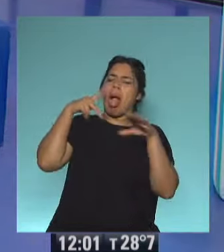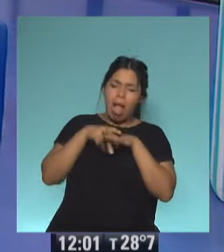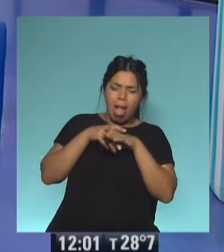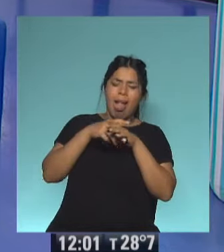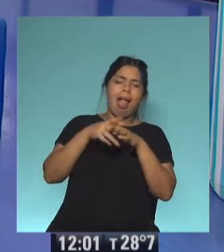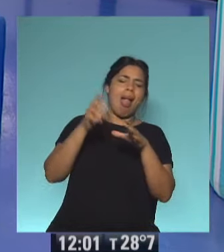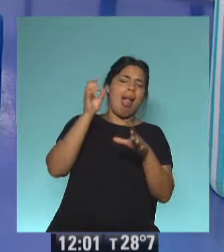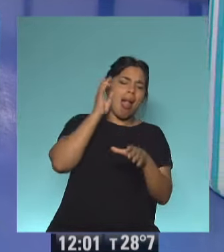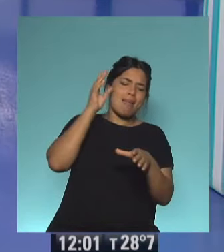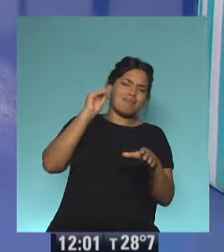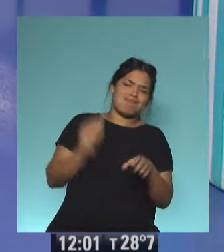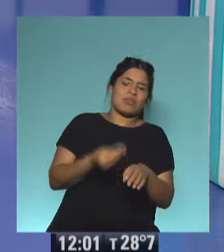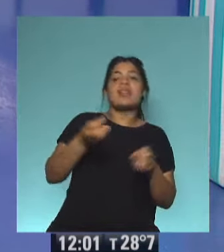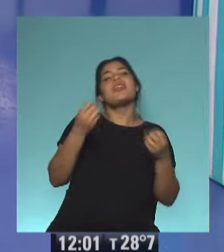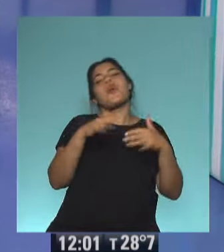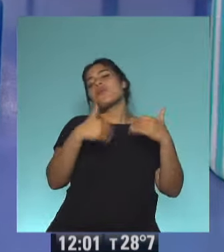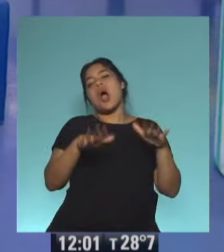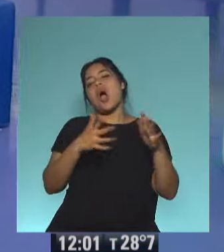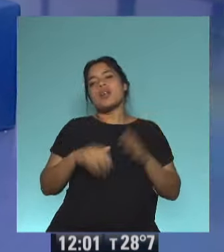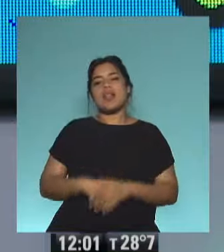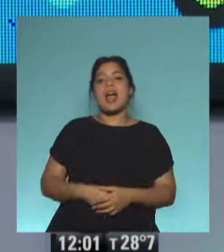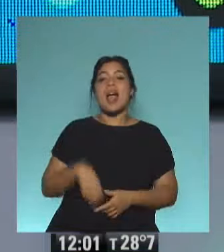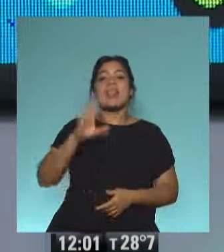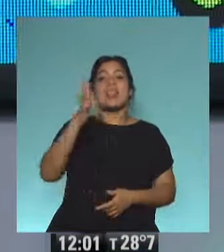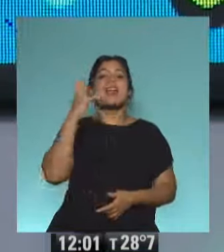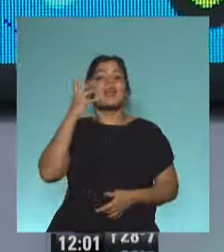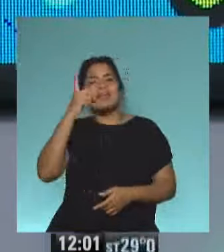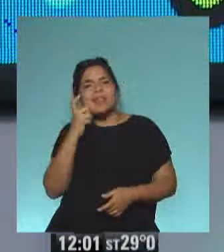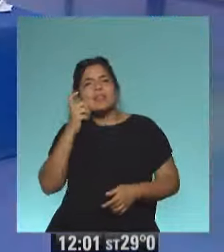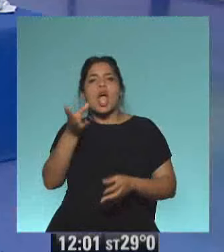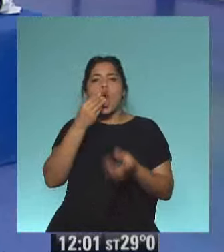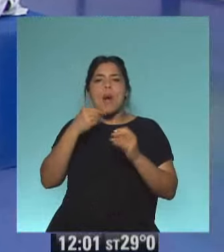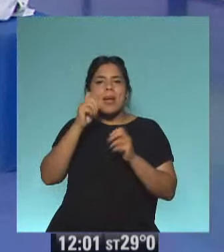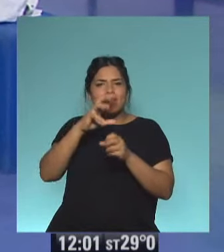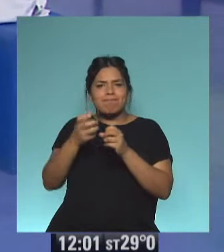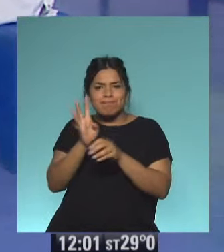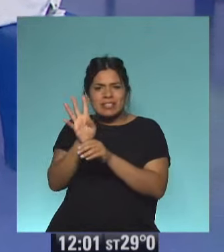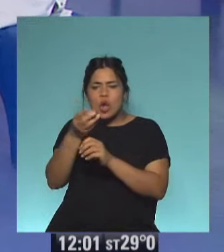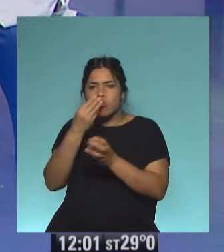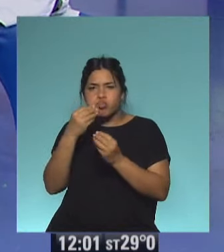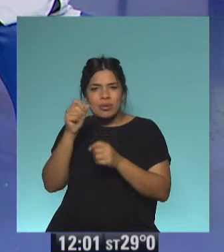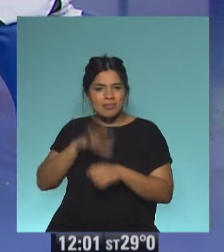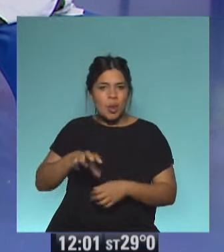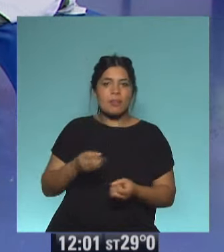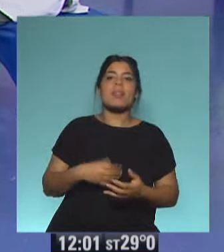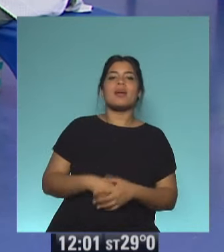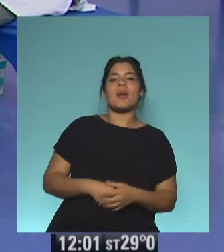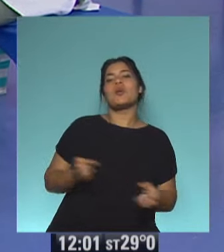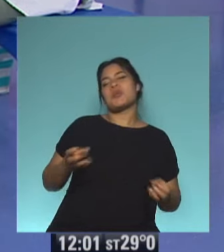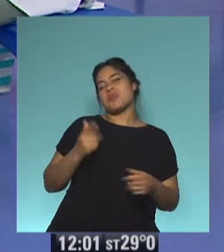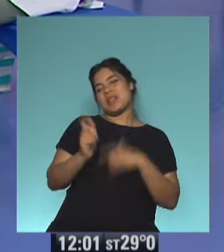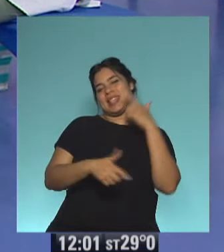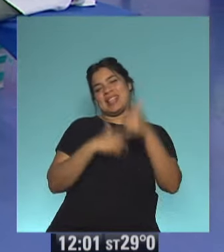no pasa nada, muy bien, ¿eh? O tres tristes tigres comen trigo en un trigal. ¡Esa! Muy bien. Doctor, bueno. Doctora, anúlemelo.